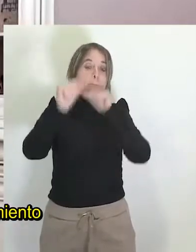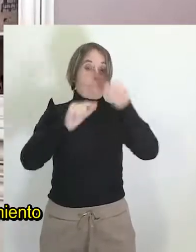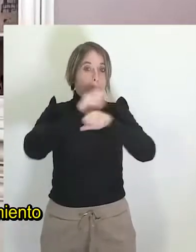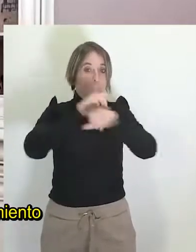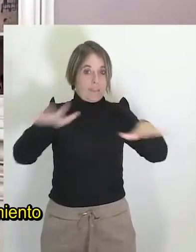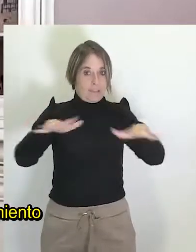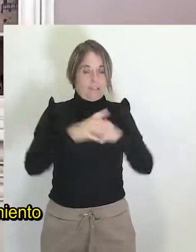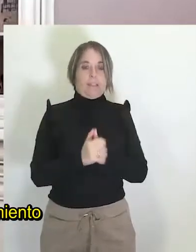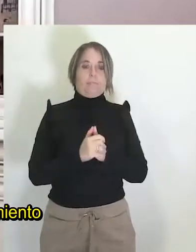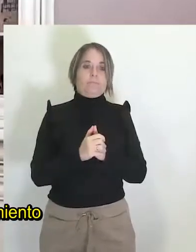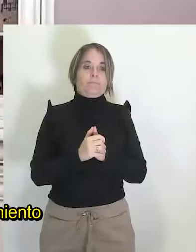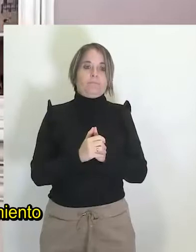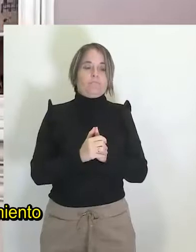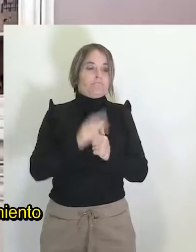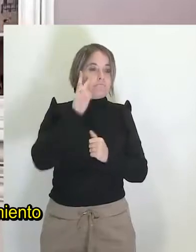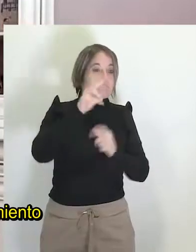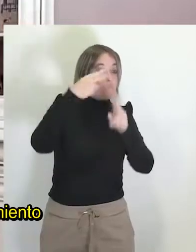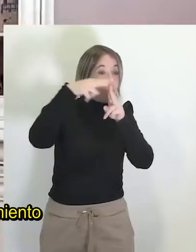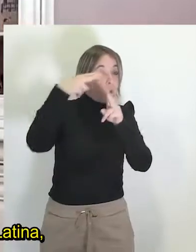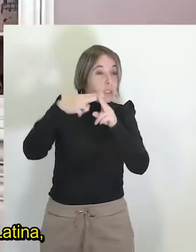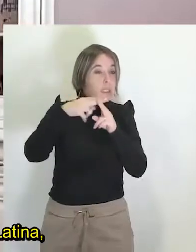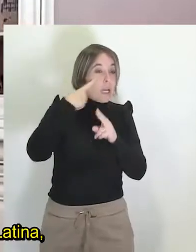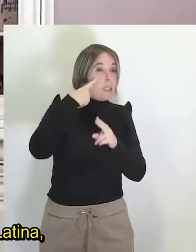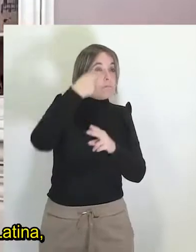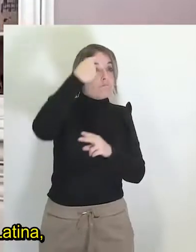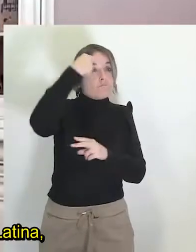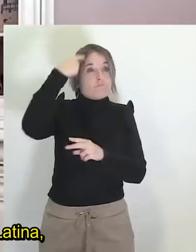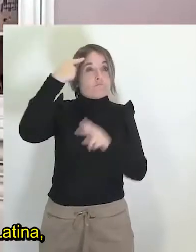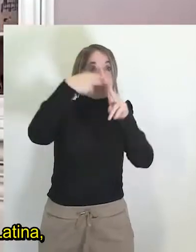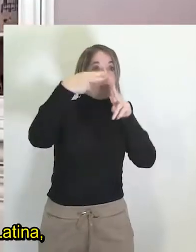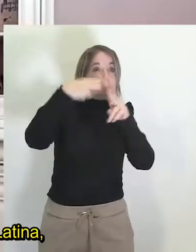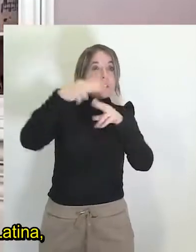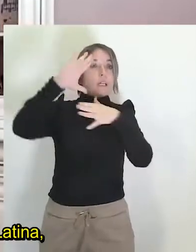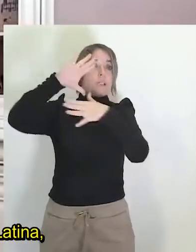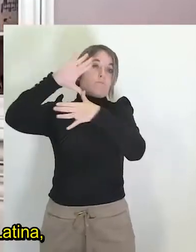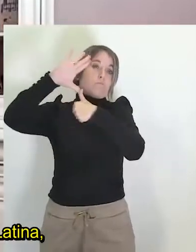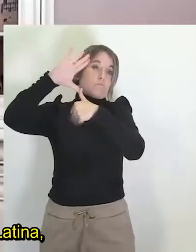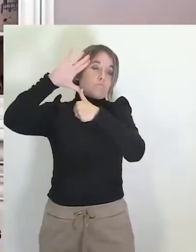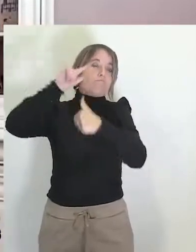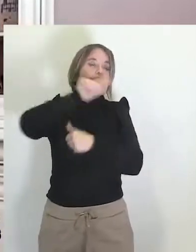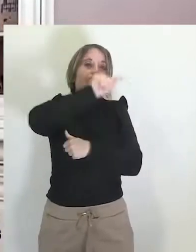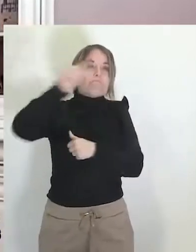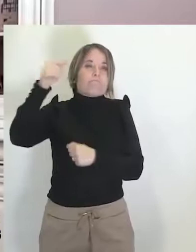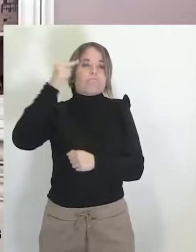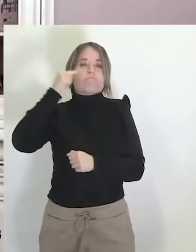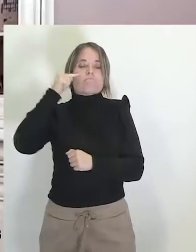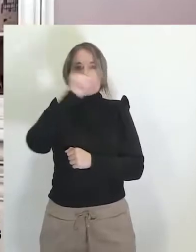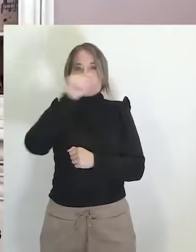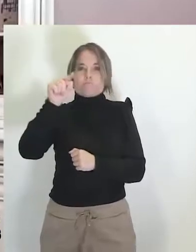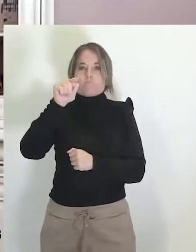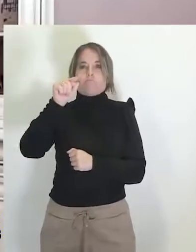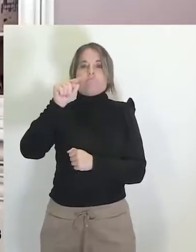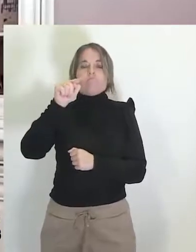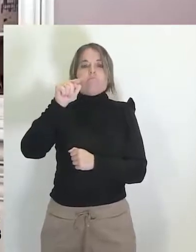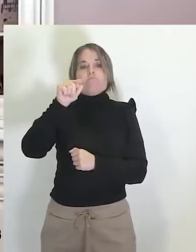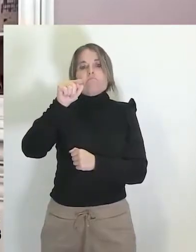la que hemos tenido conocimiento de las diferentes políticas que se han llevado en distintos países de América Latina, en los que muchas veces,